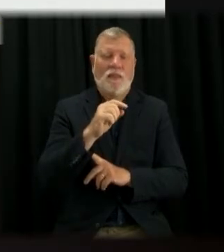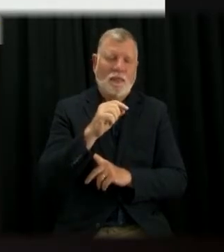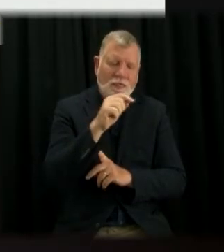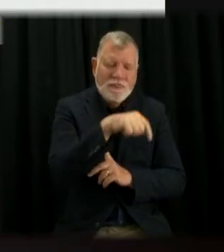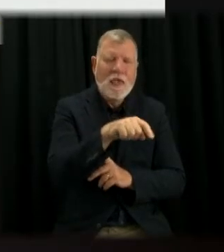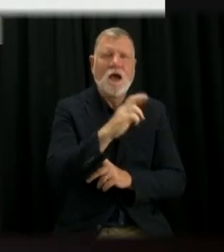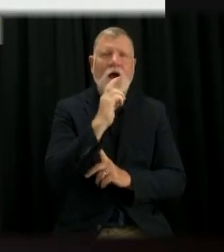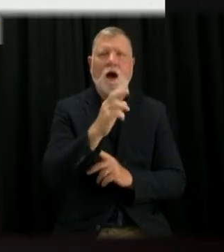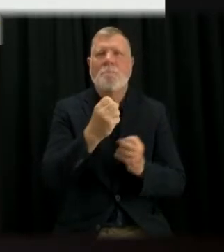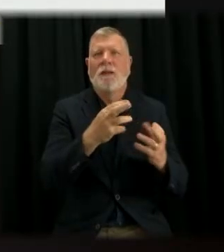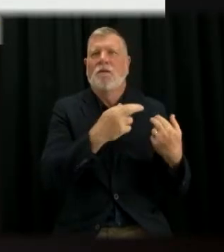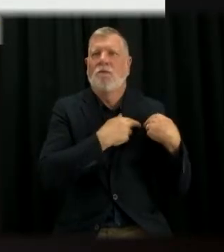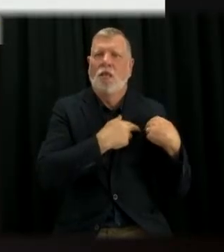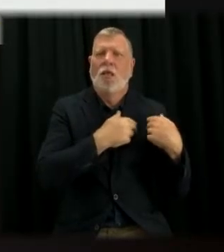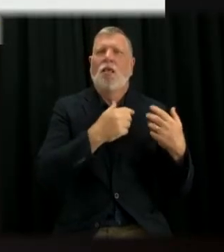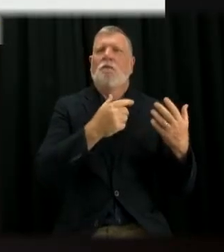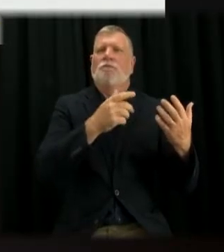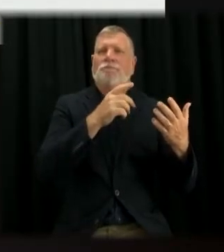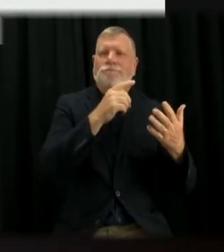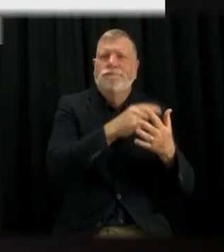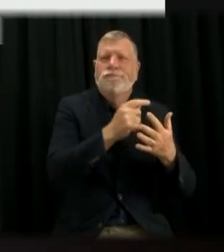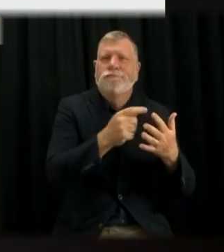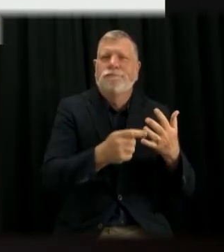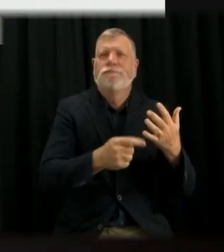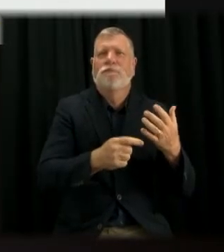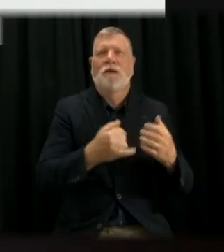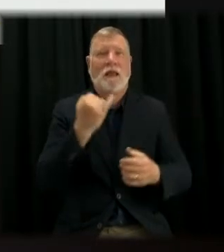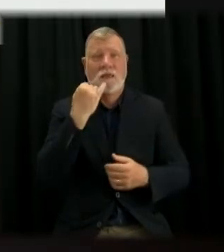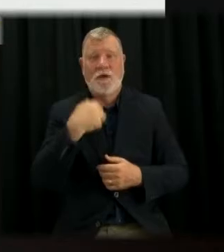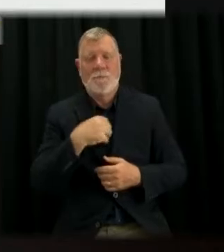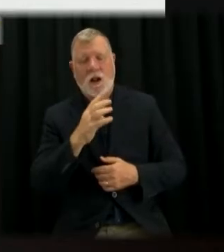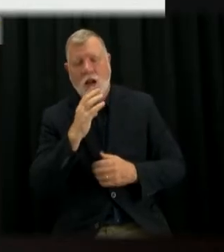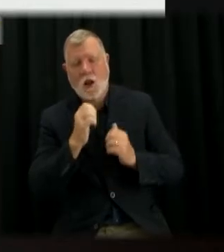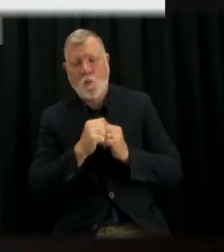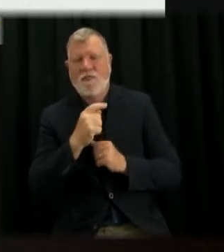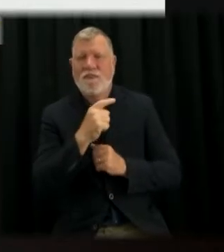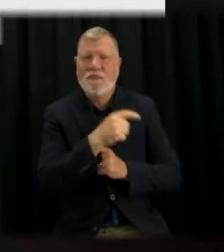están manejando, malabareando con distintas responsabilidades.